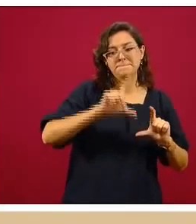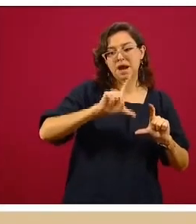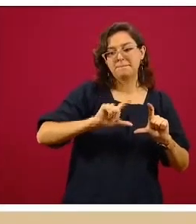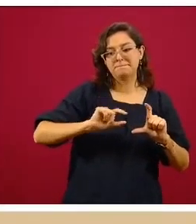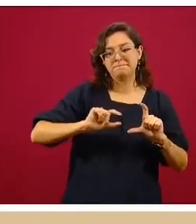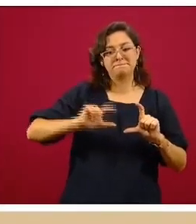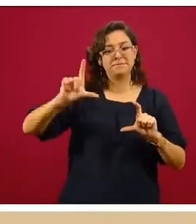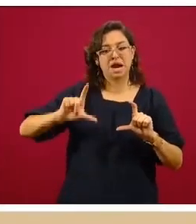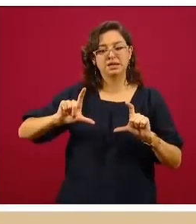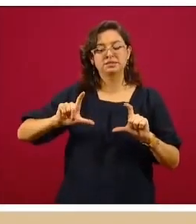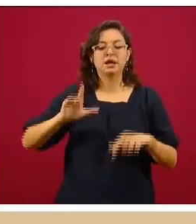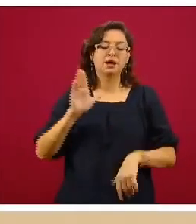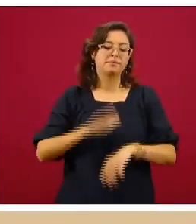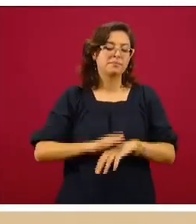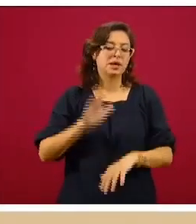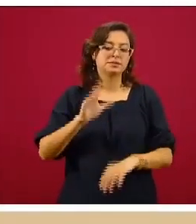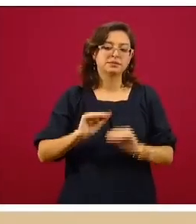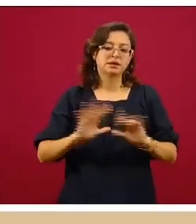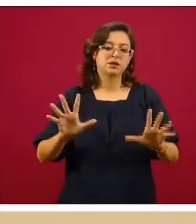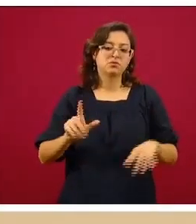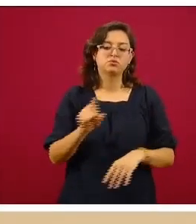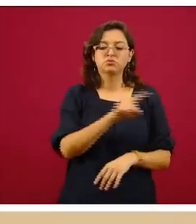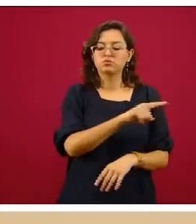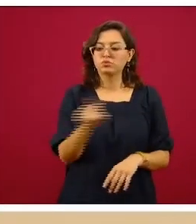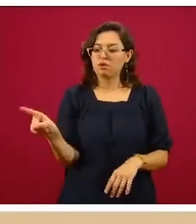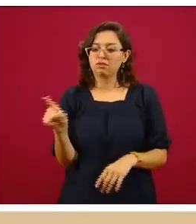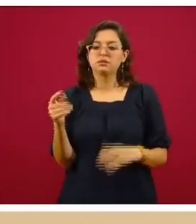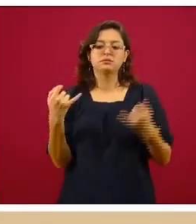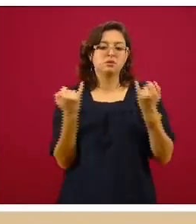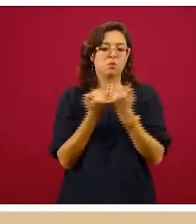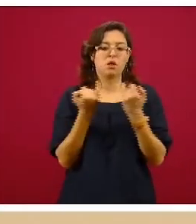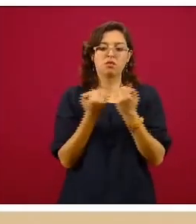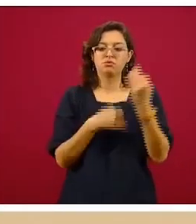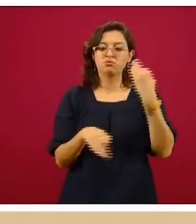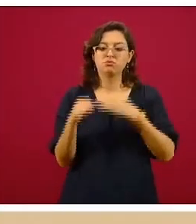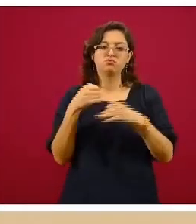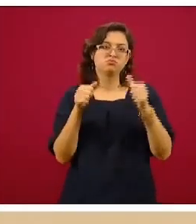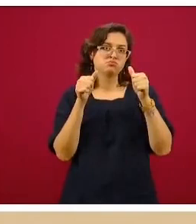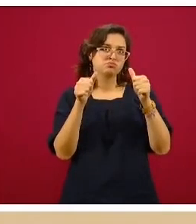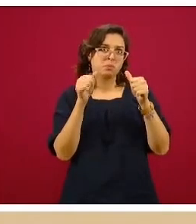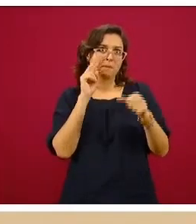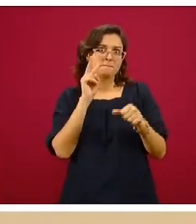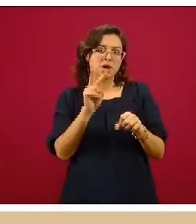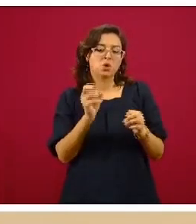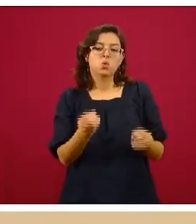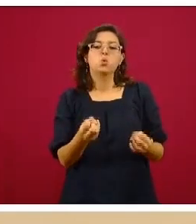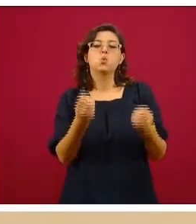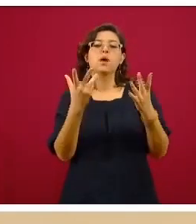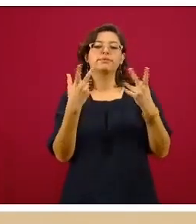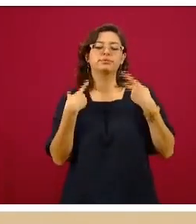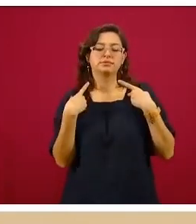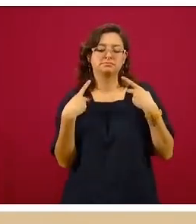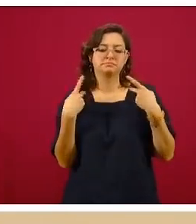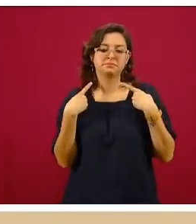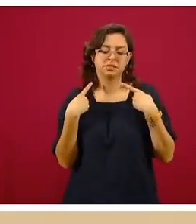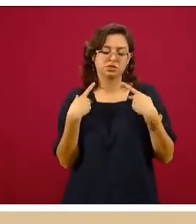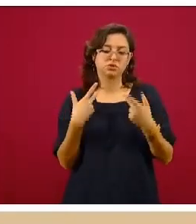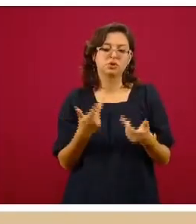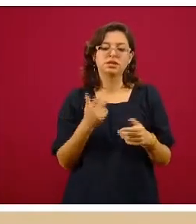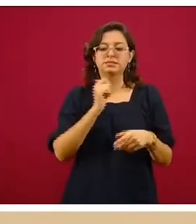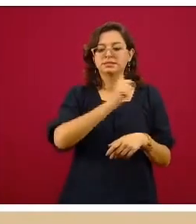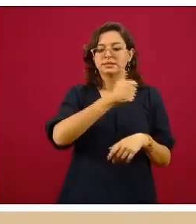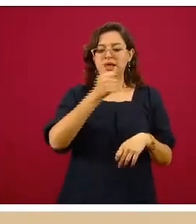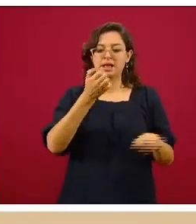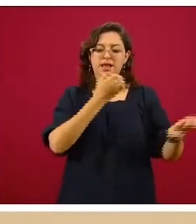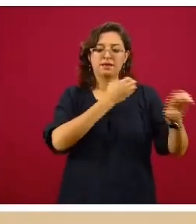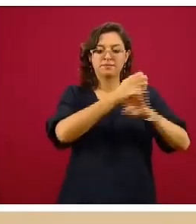con información de referencia para que ustedes y todas las personas lo puedan consultar y puedan identificar sus datos en función de la entidad federativa